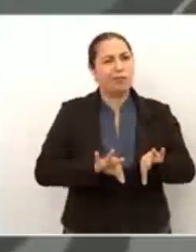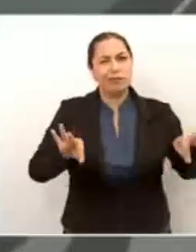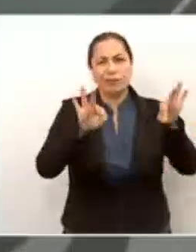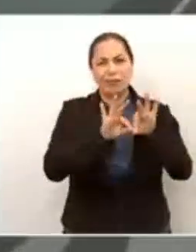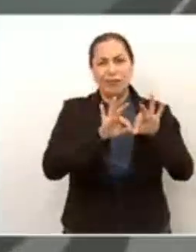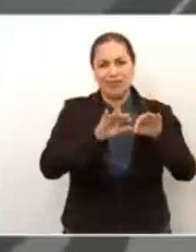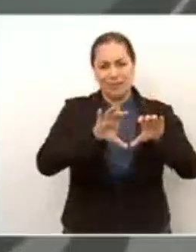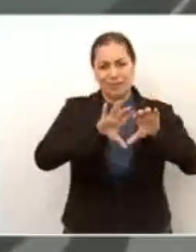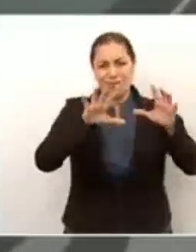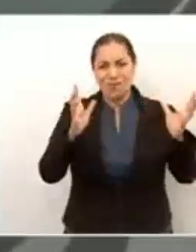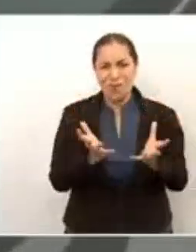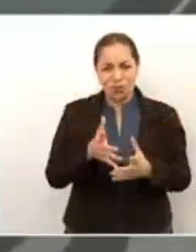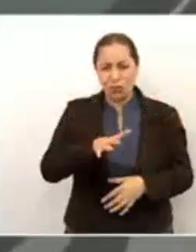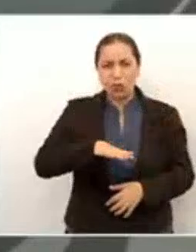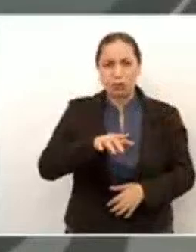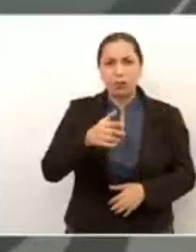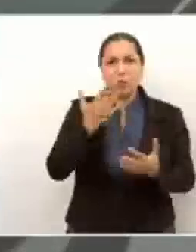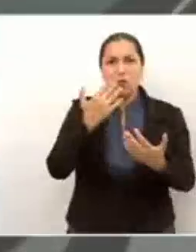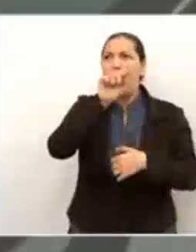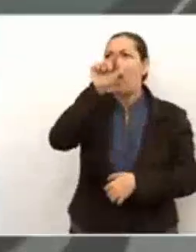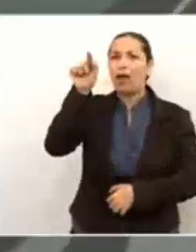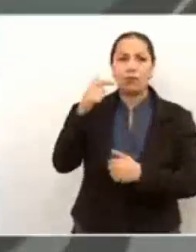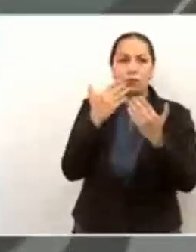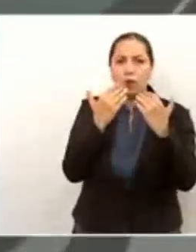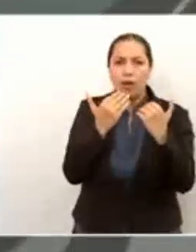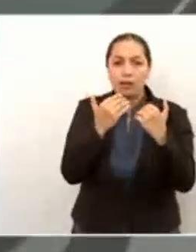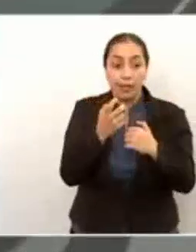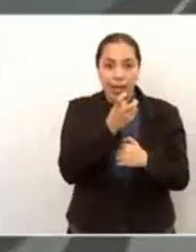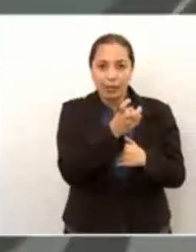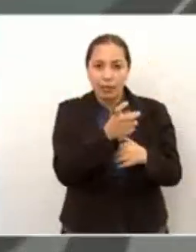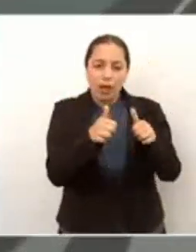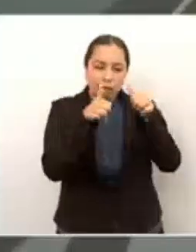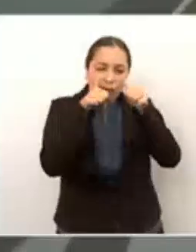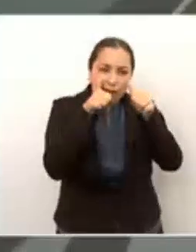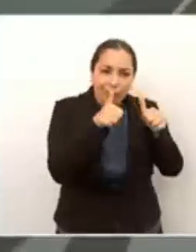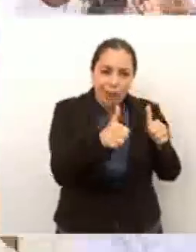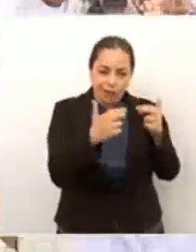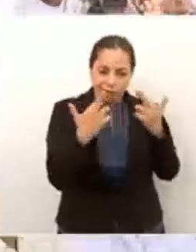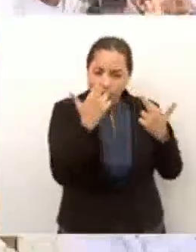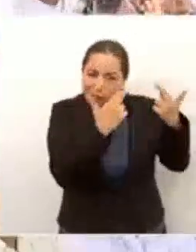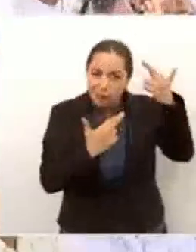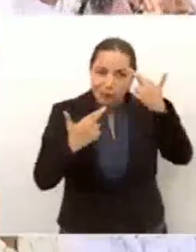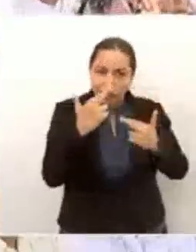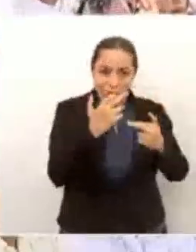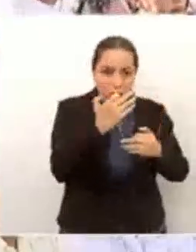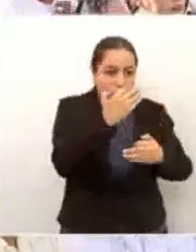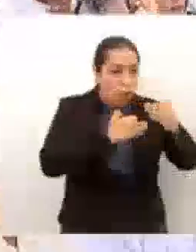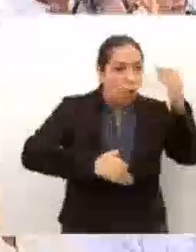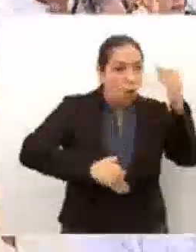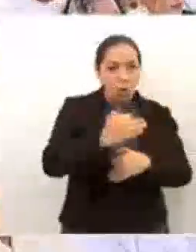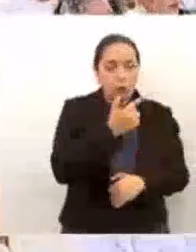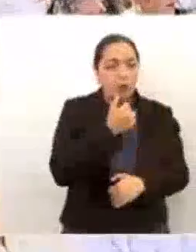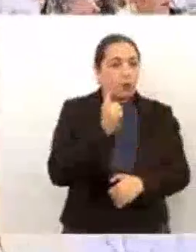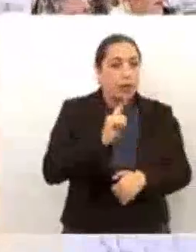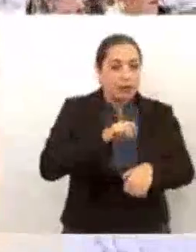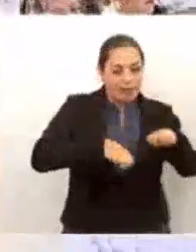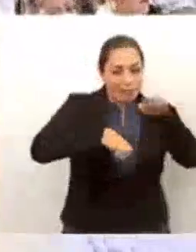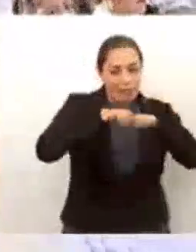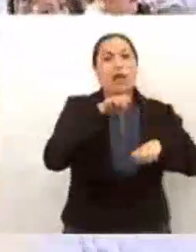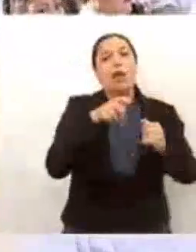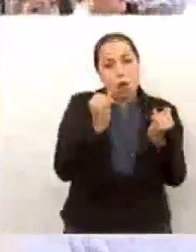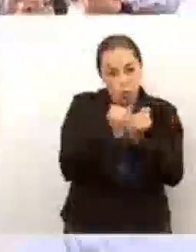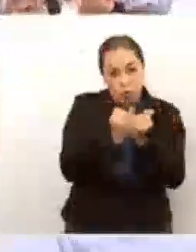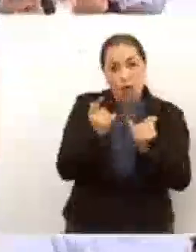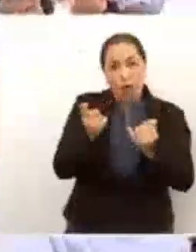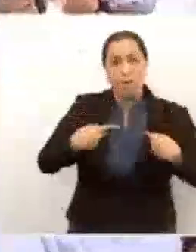Atender, revisar en su hogar a todas y todos los adultos mayores y personas con discapacidad. Y